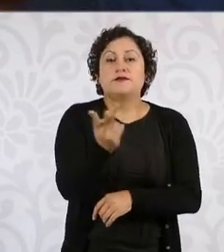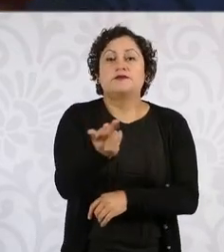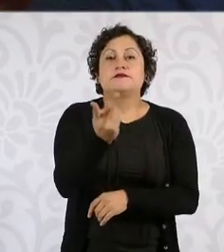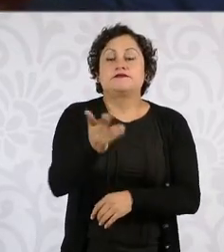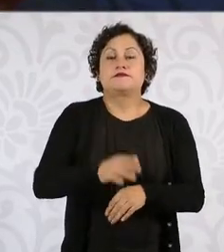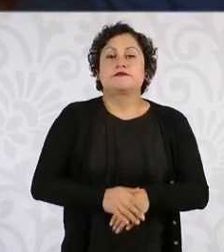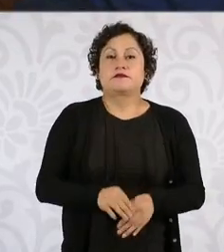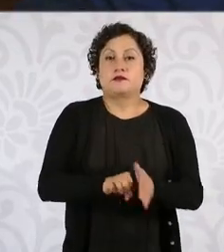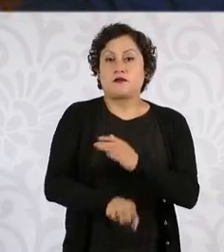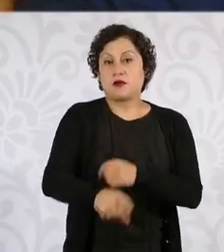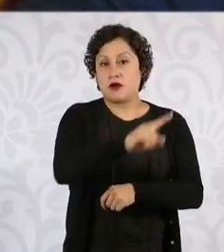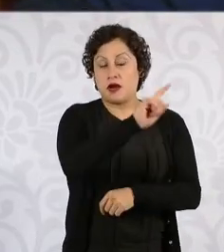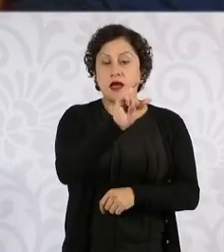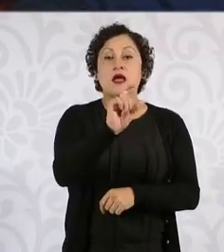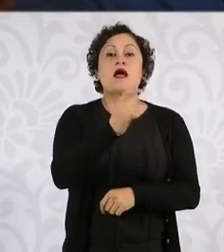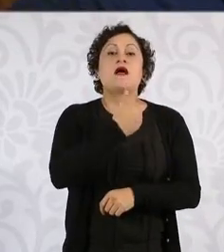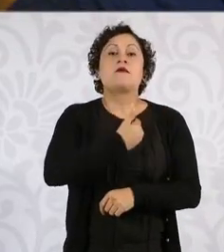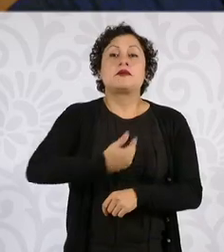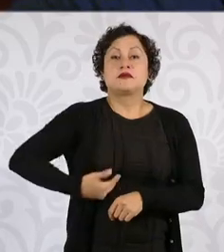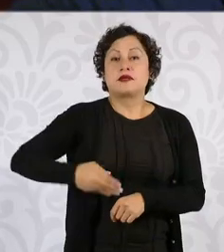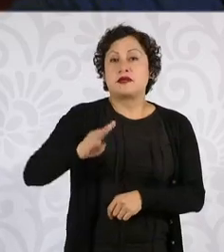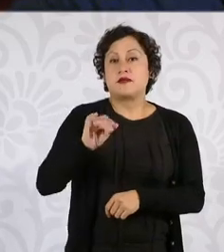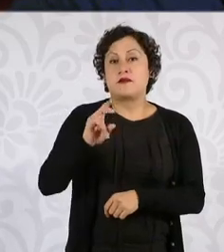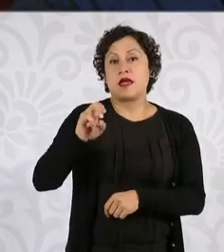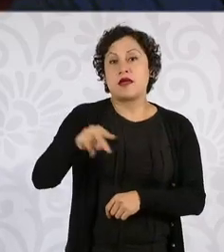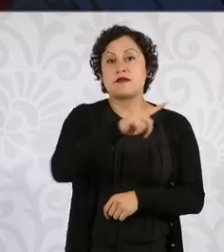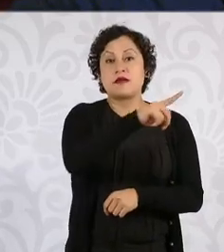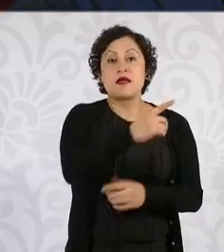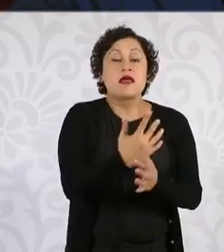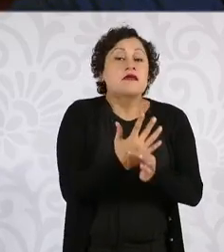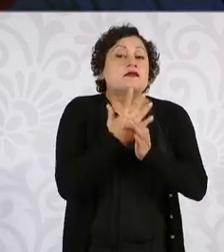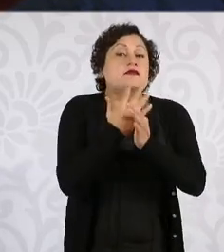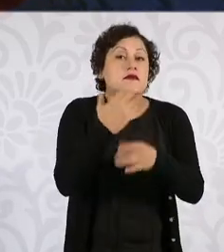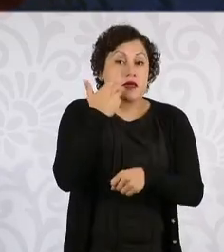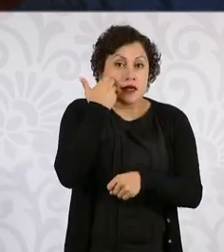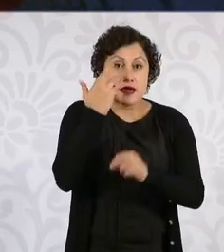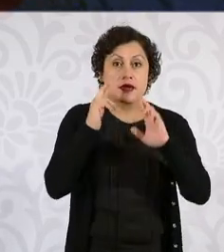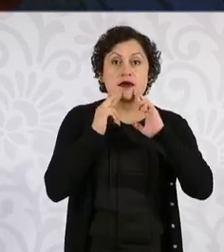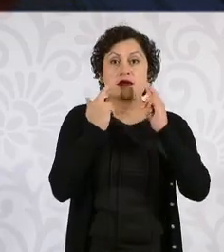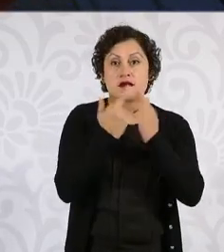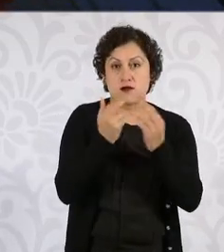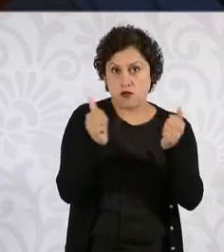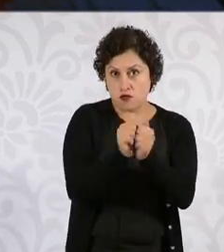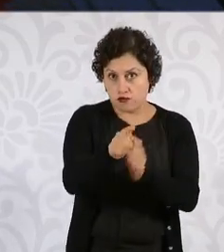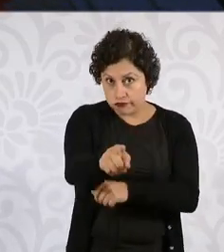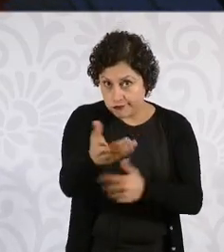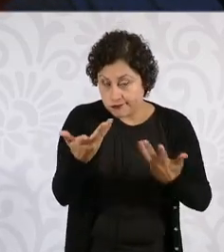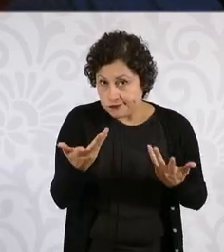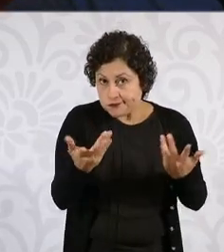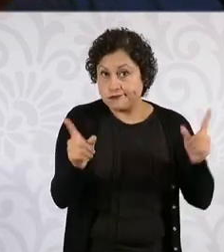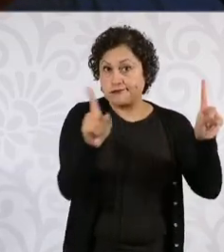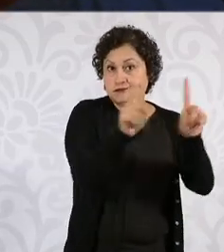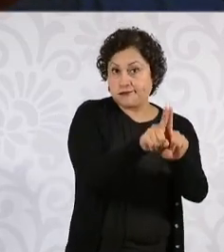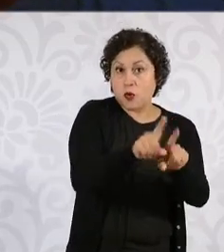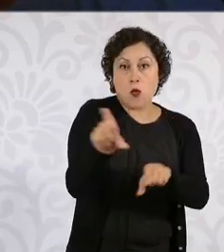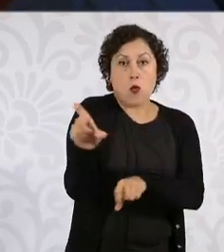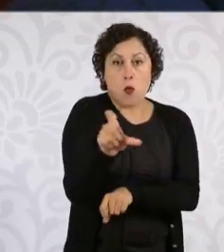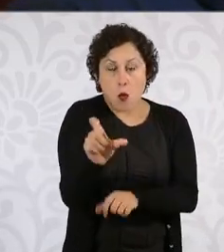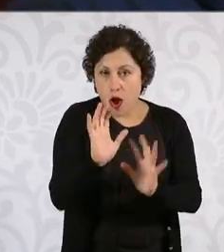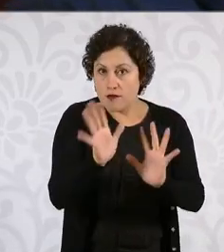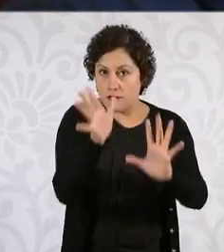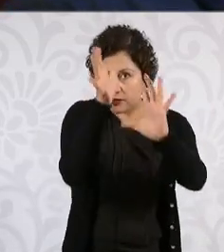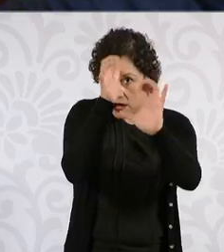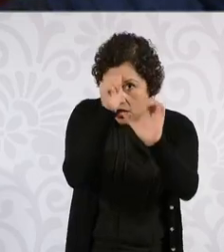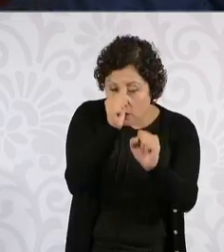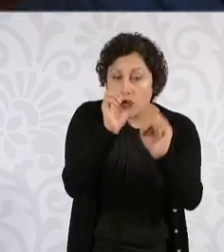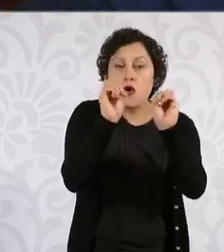presidente Biden había dicho que tenía intención de reunirse con usted, ¿tiene previsto ya algún encuentro o cómo lo van a hacer? ¿Será solamente